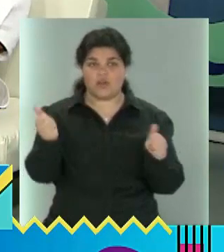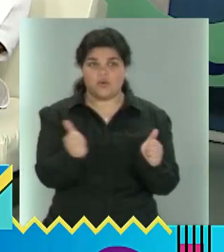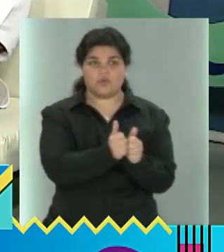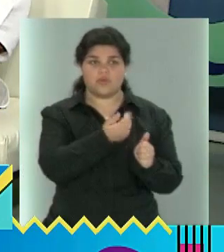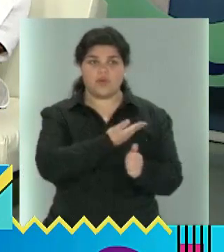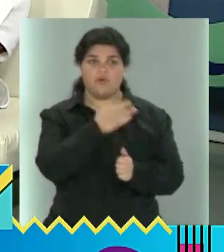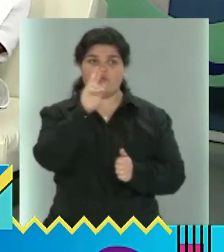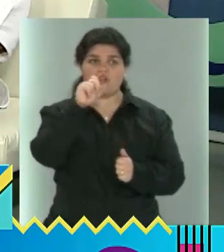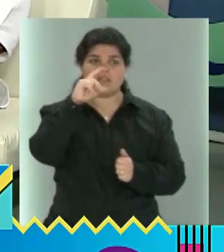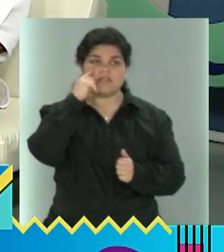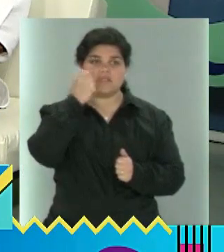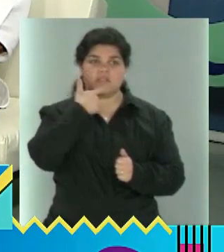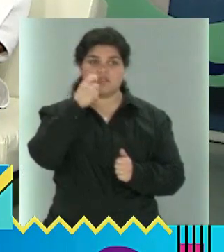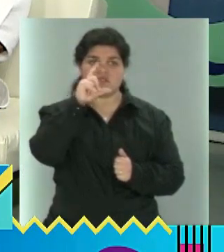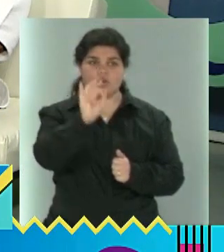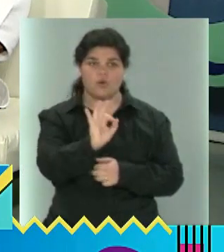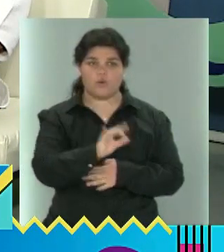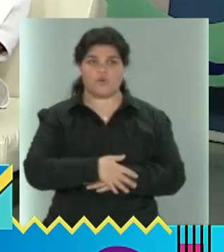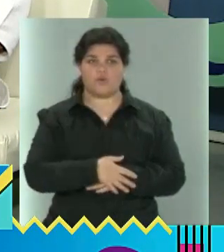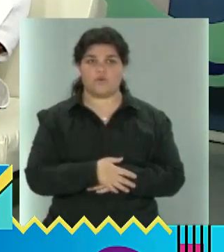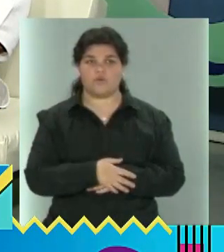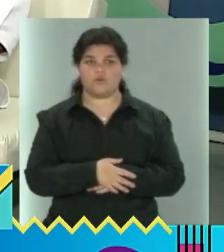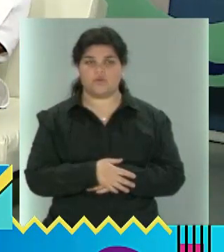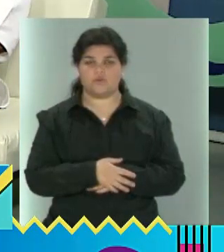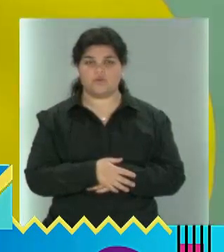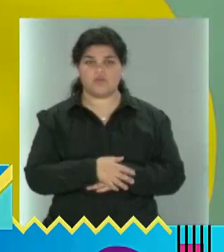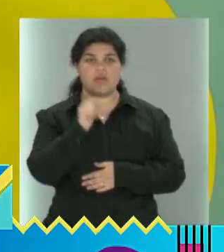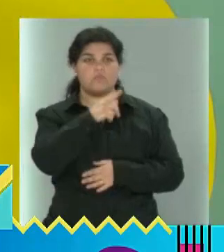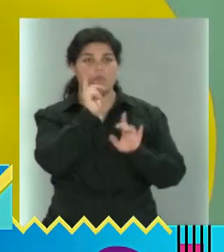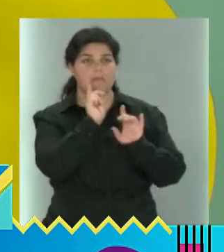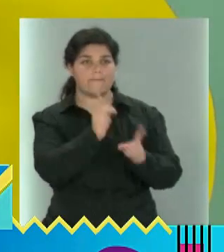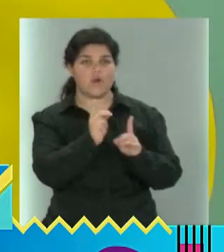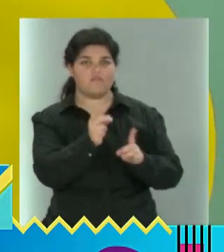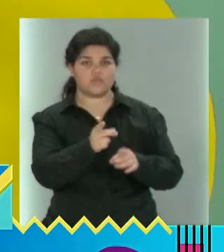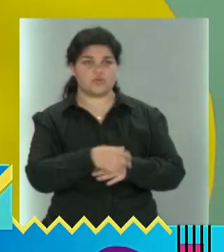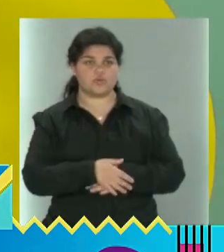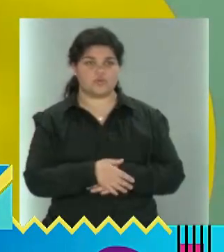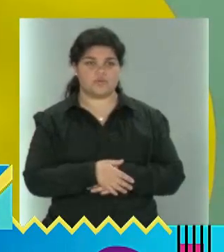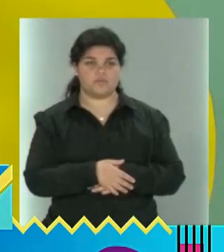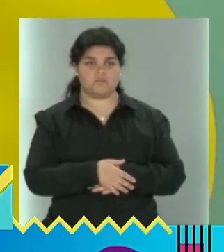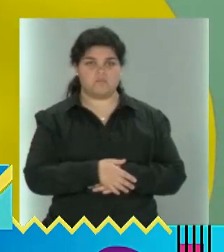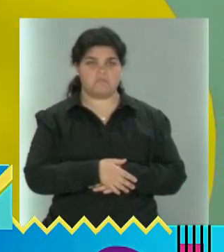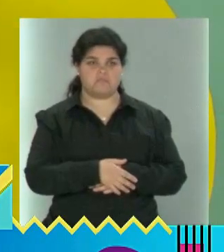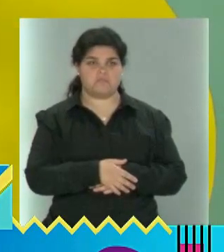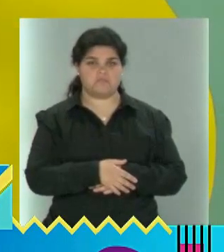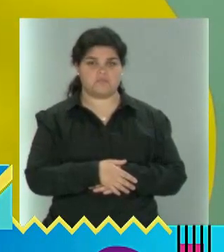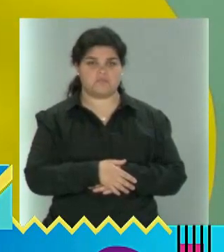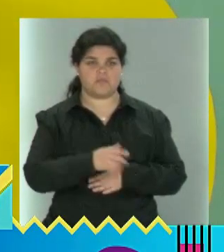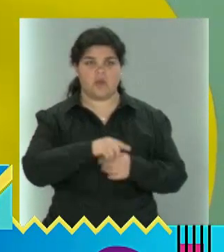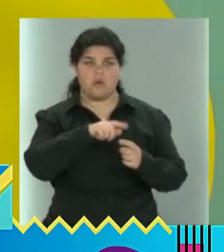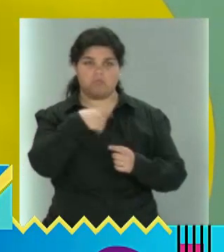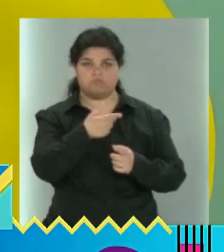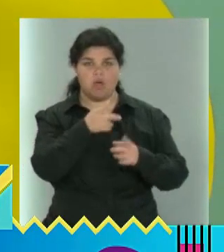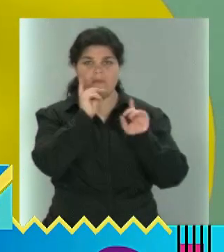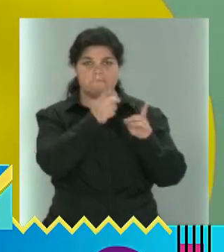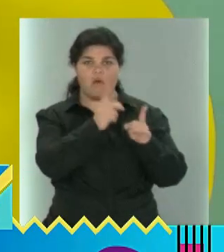Blota. Muchísimas gracias, Francisco, por estar presente. Él es profesor de Subak Do. Así, Do. Subak Do. Ahí está,